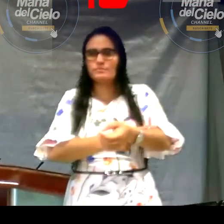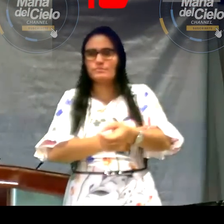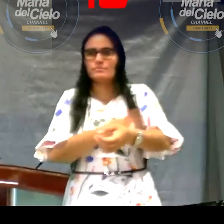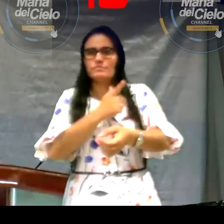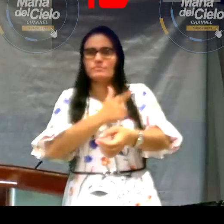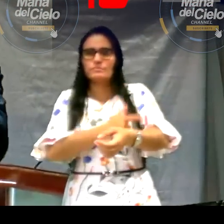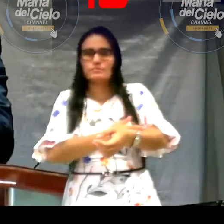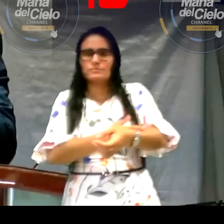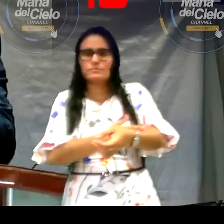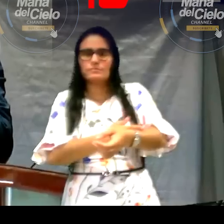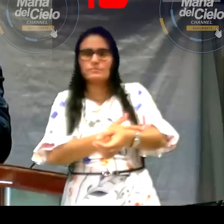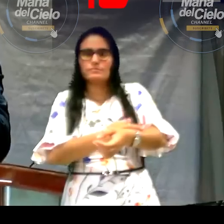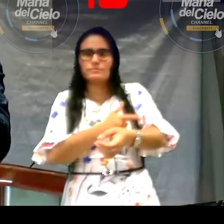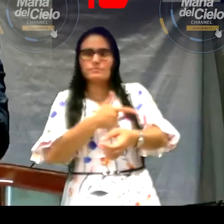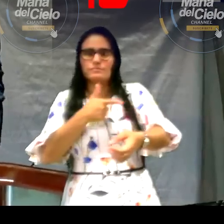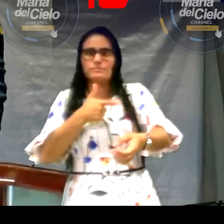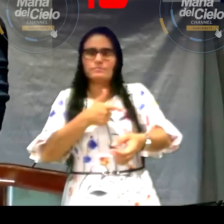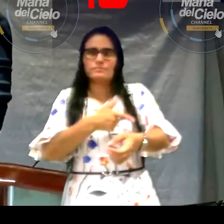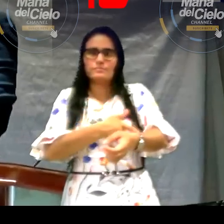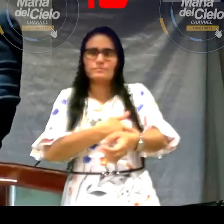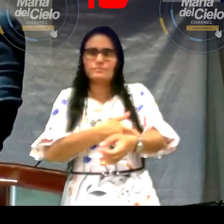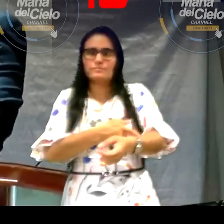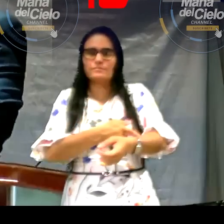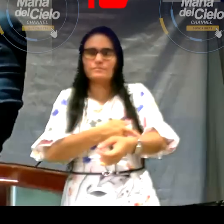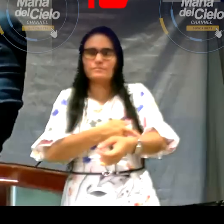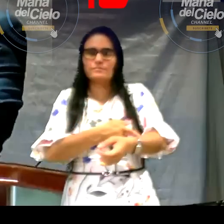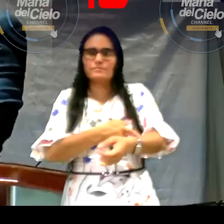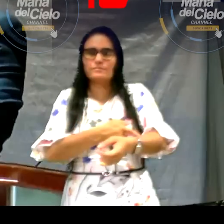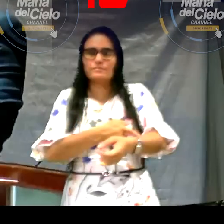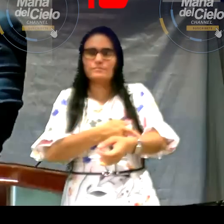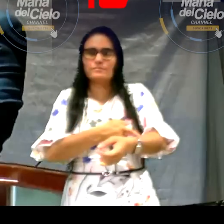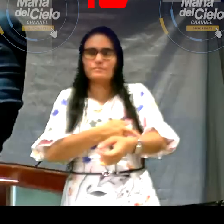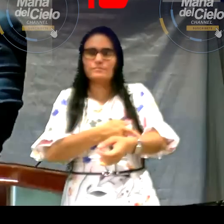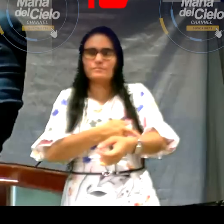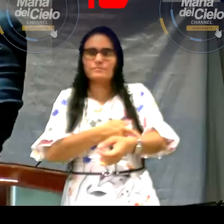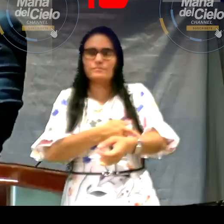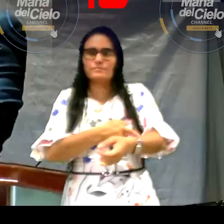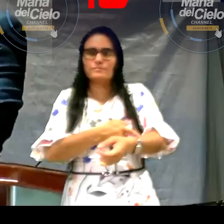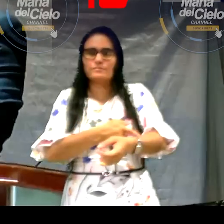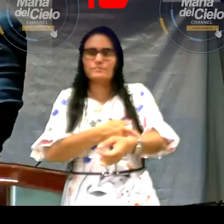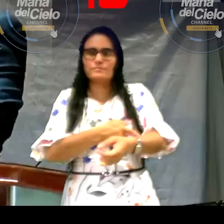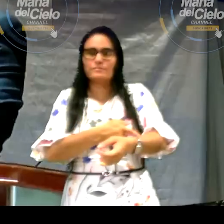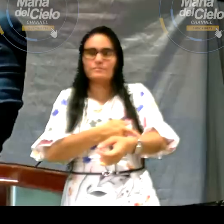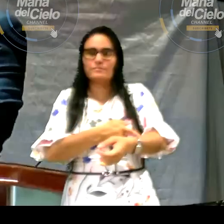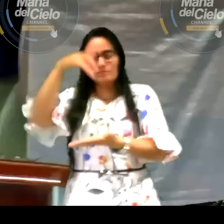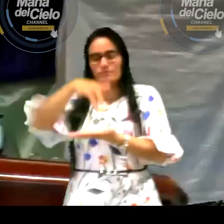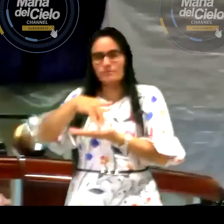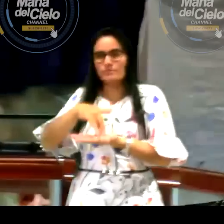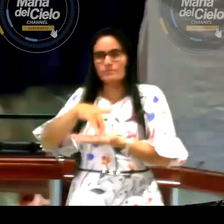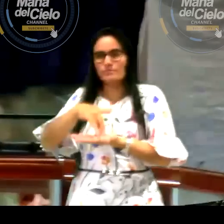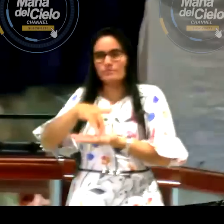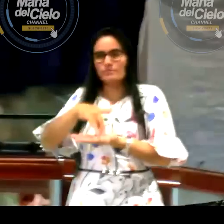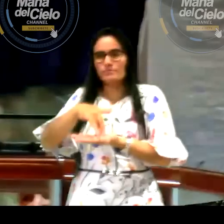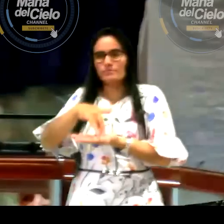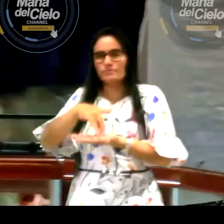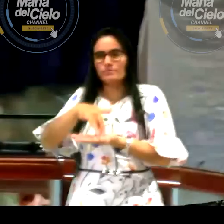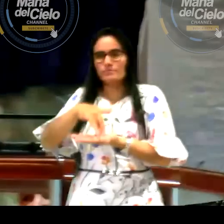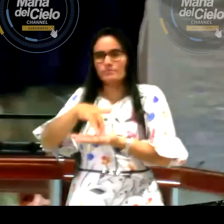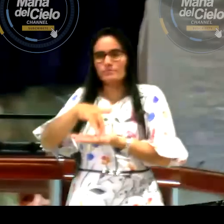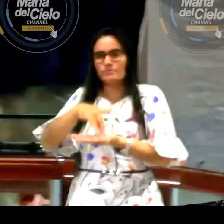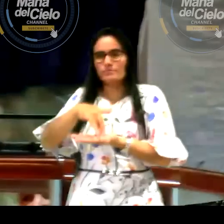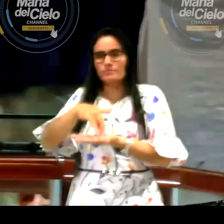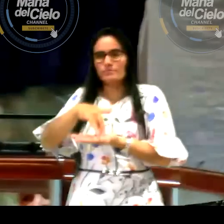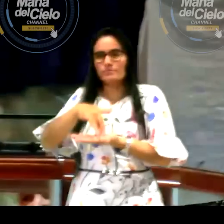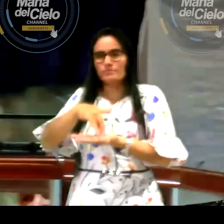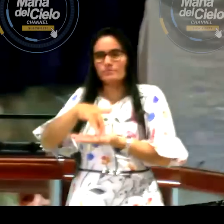ha hecho nada por ellos. Pero te llegó la hora esta noche. Esta noche el que está aquí te va a hacer libre